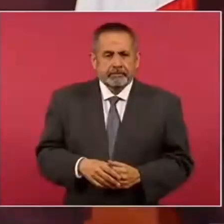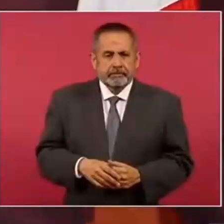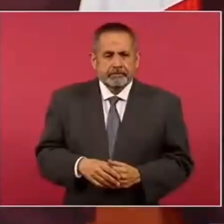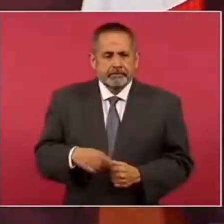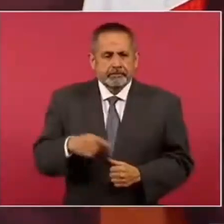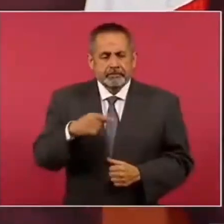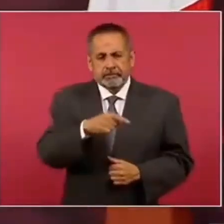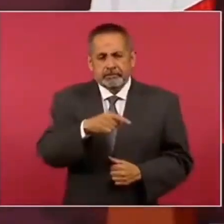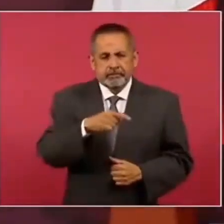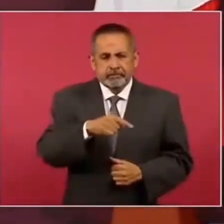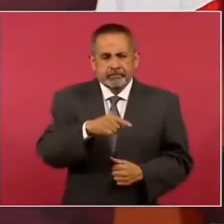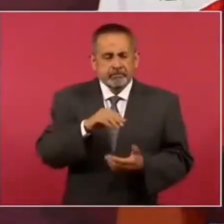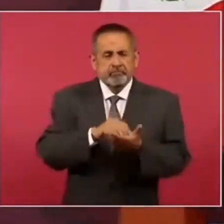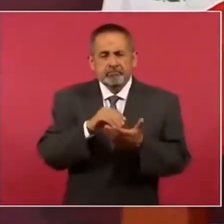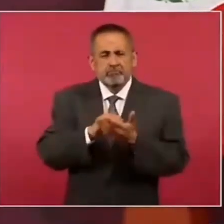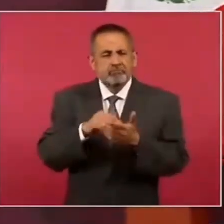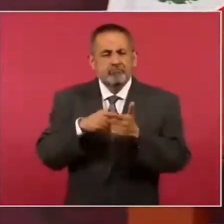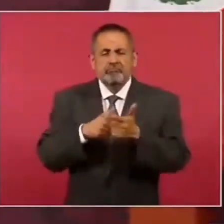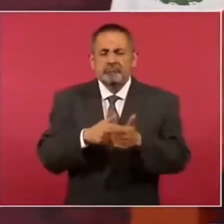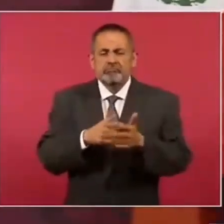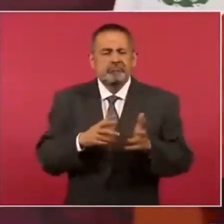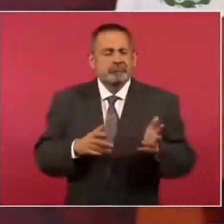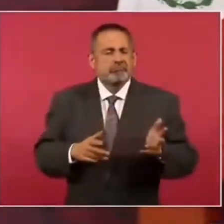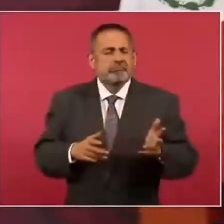mantienen esa bandera